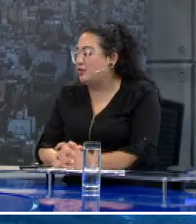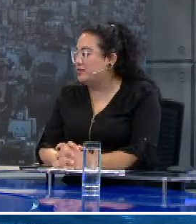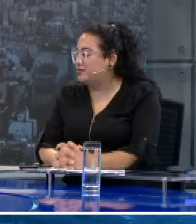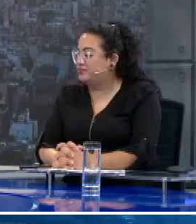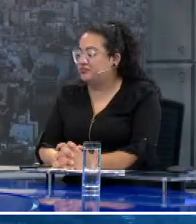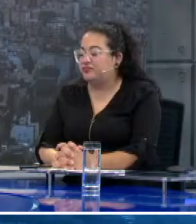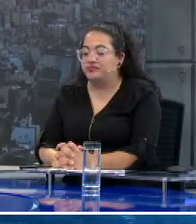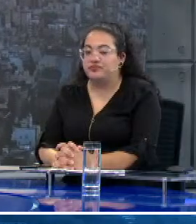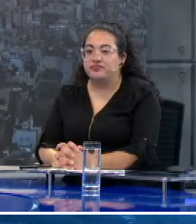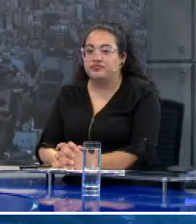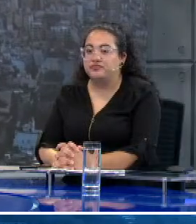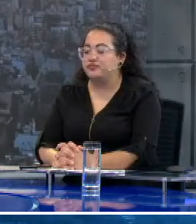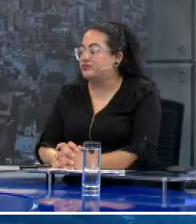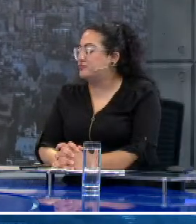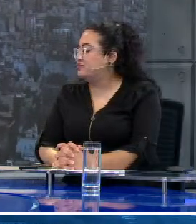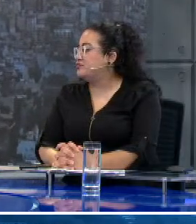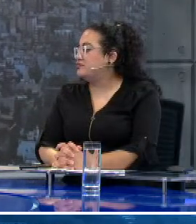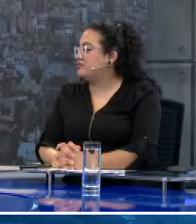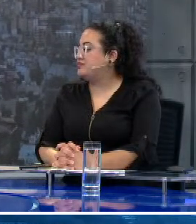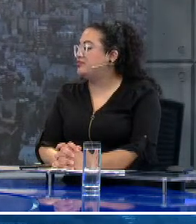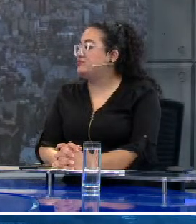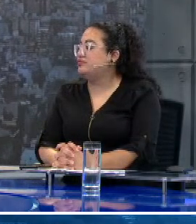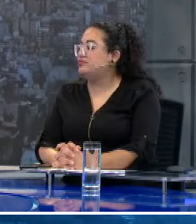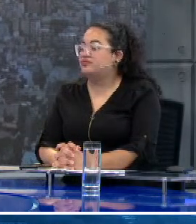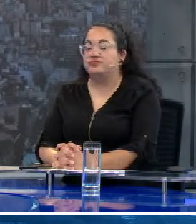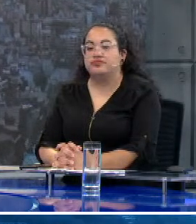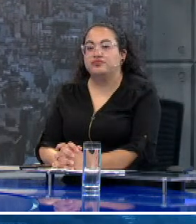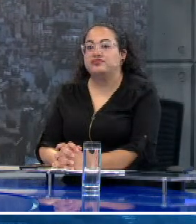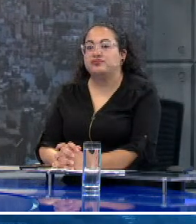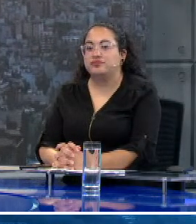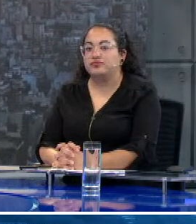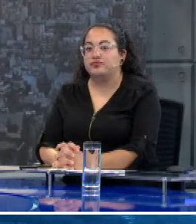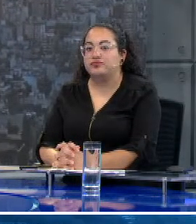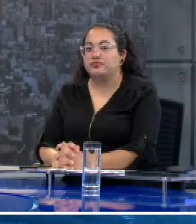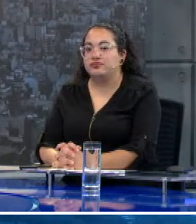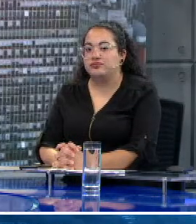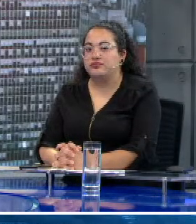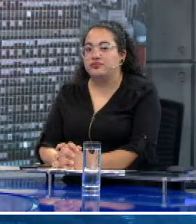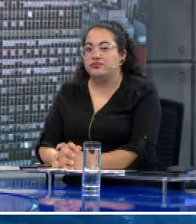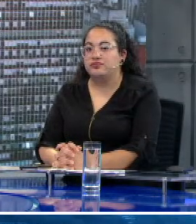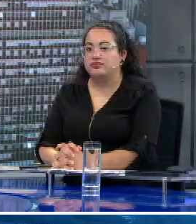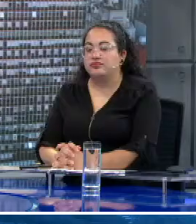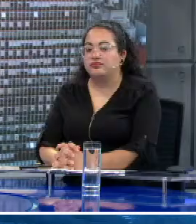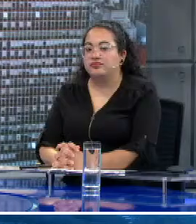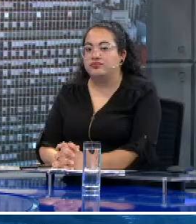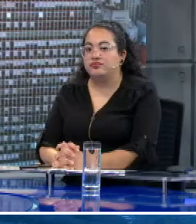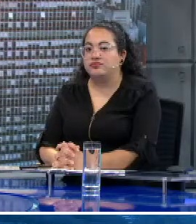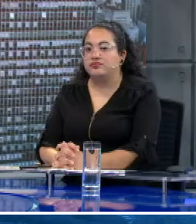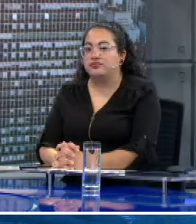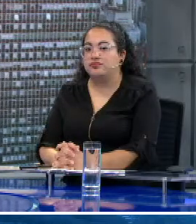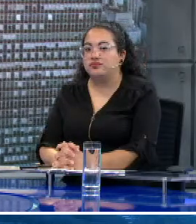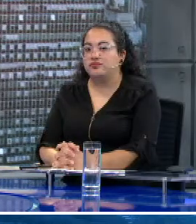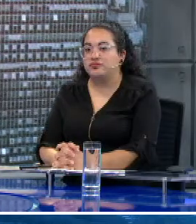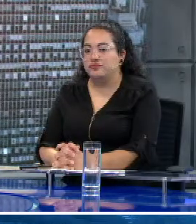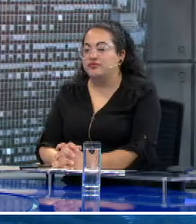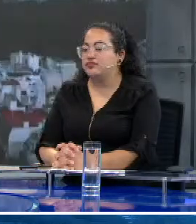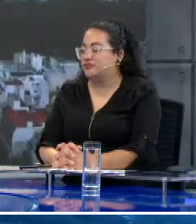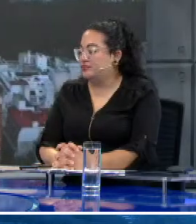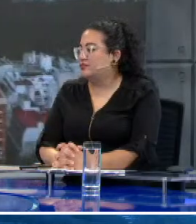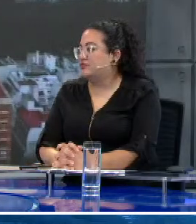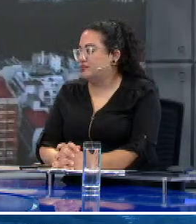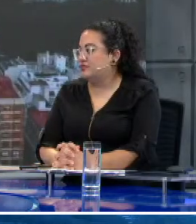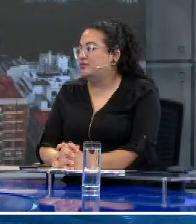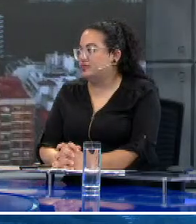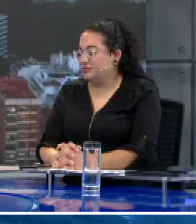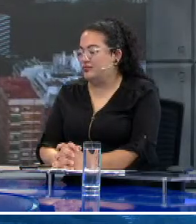¿no? Exactamente, y le tocó también izar la bandera en homenaje a Eduardo Valdés, el más conocedor, digamos, el más amigo del